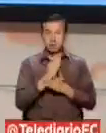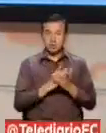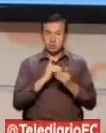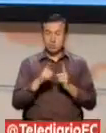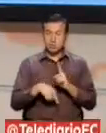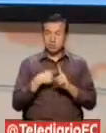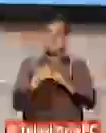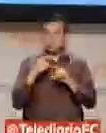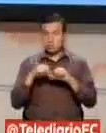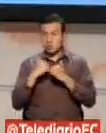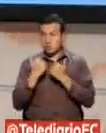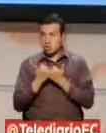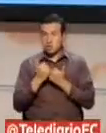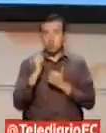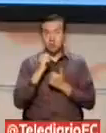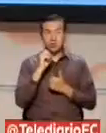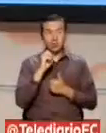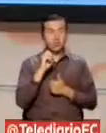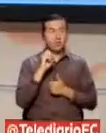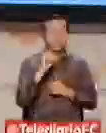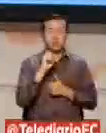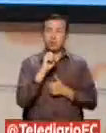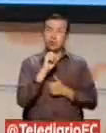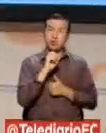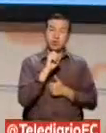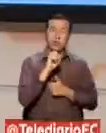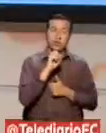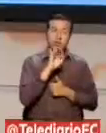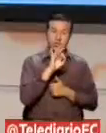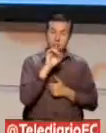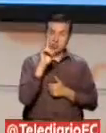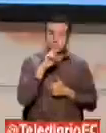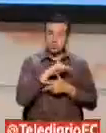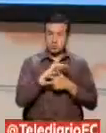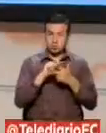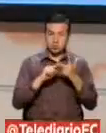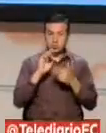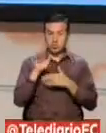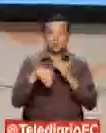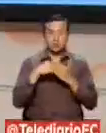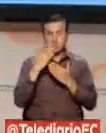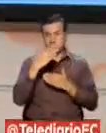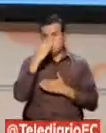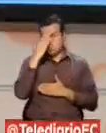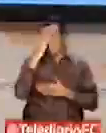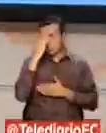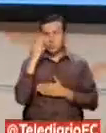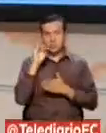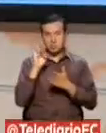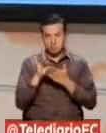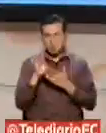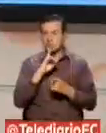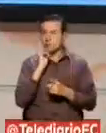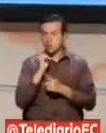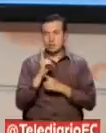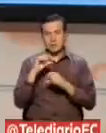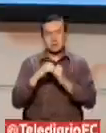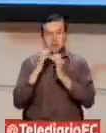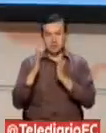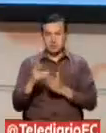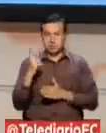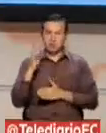de la asamblea o las dos terceras partes de la asamblea, pero hay conciencia unánime de que el camino es la destitución de estas